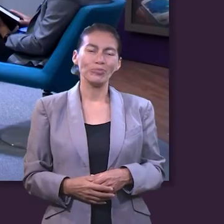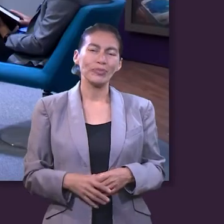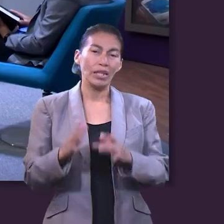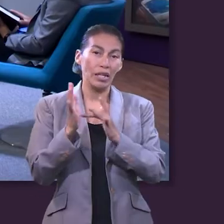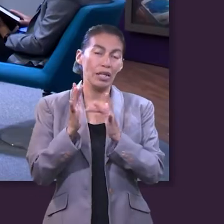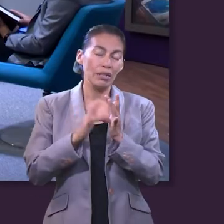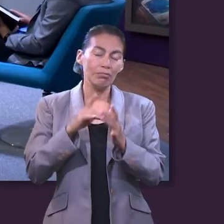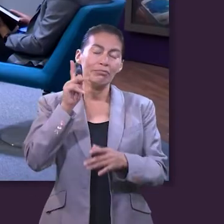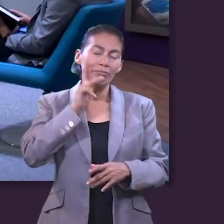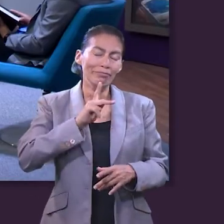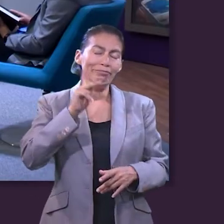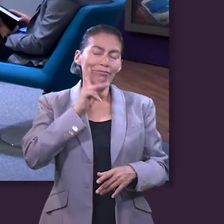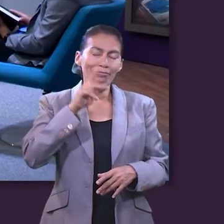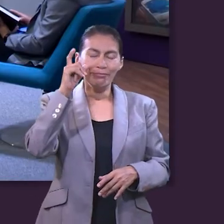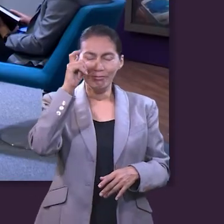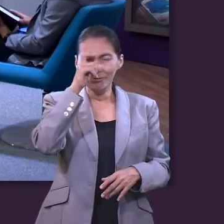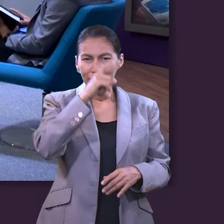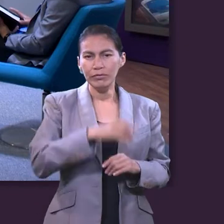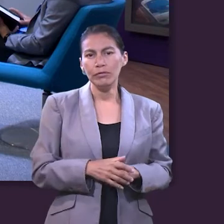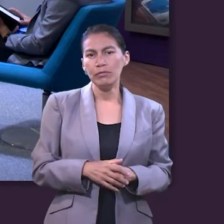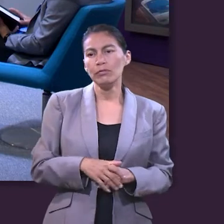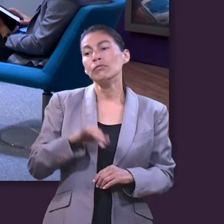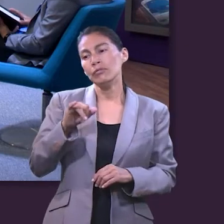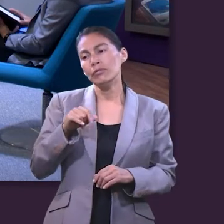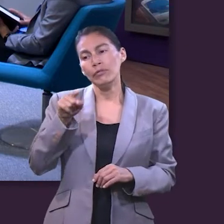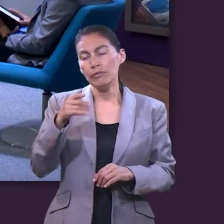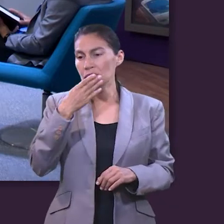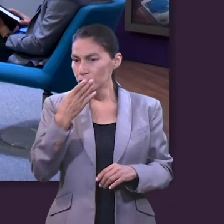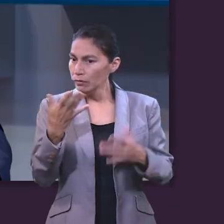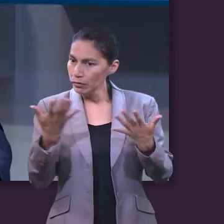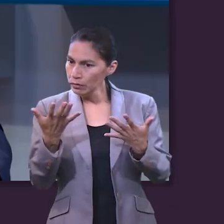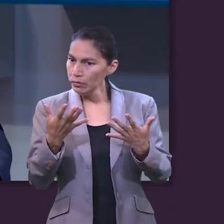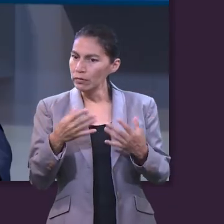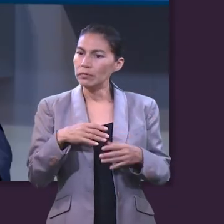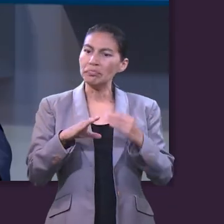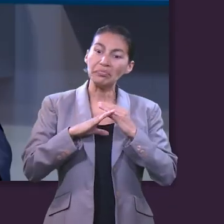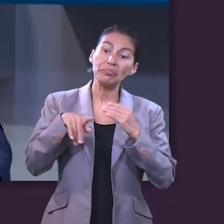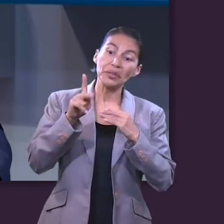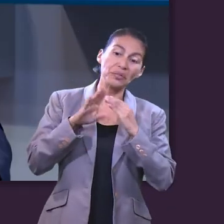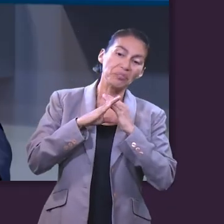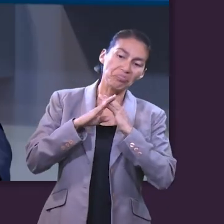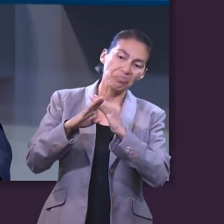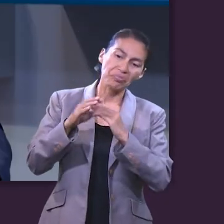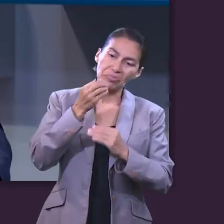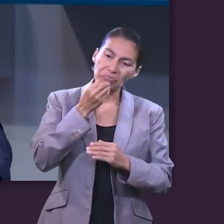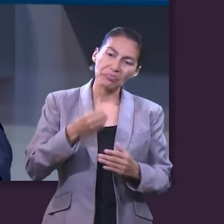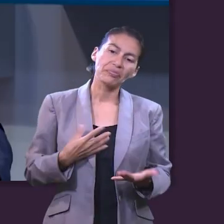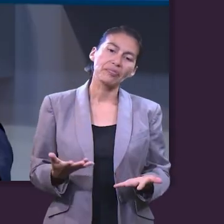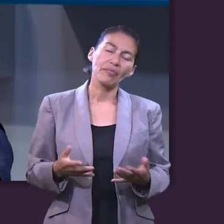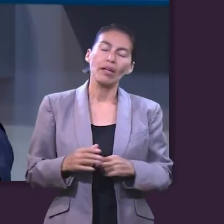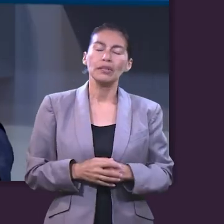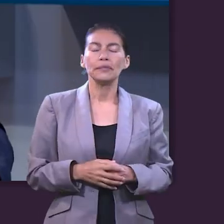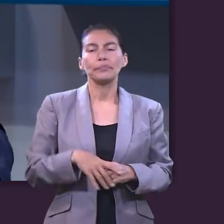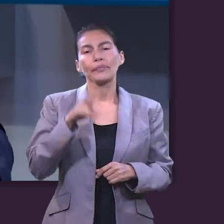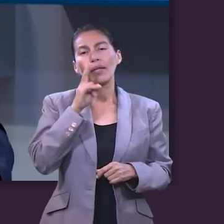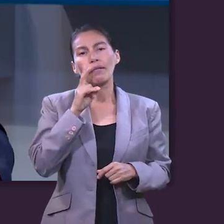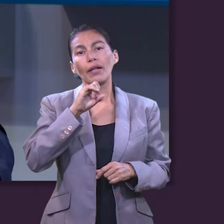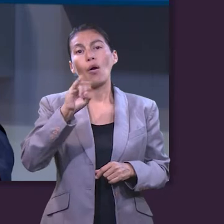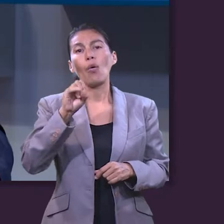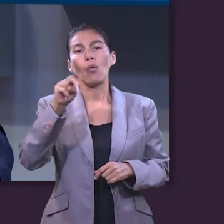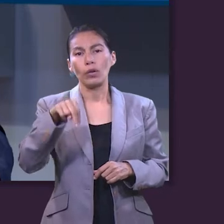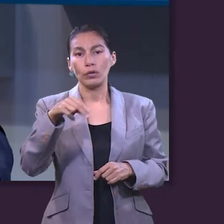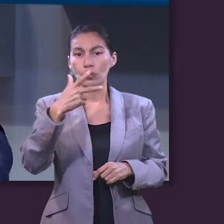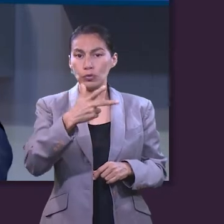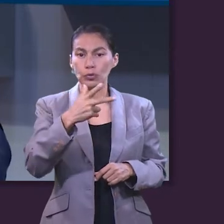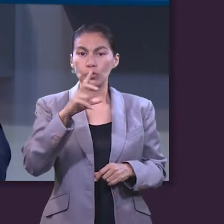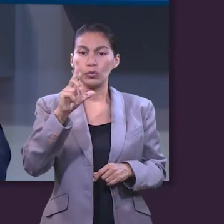pues me imagino que va haber sido una gran prueba para Jesús. Así es, a pesar de estar haciendo el bien, ¿no? Sí. Tenía el rechazo. Vamos a ver qué dice Juan